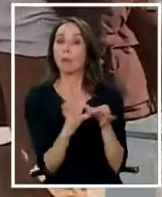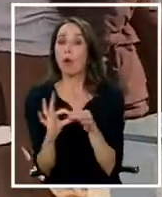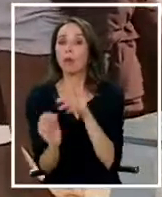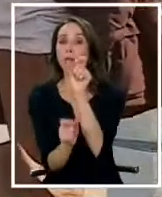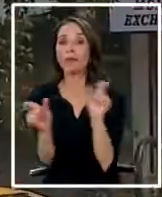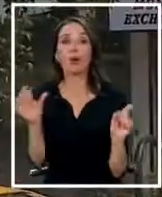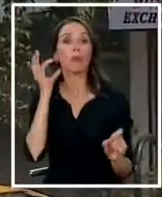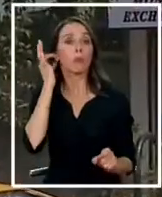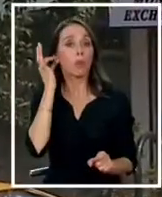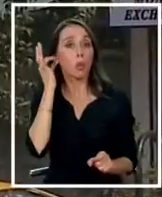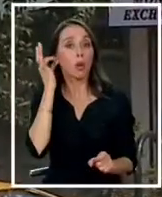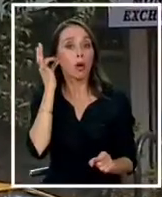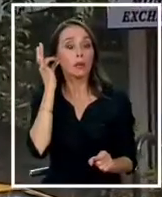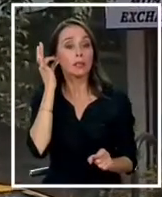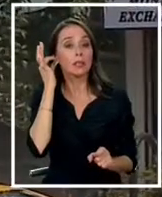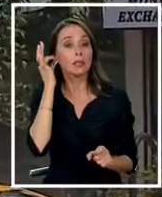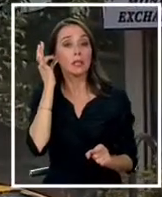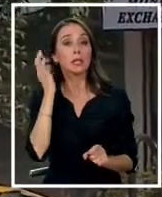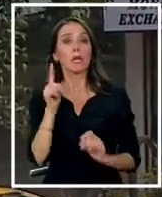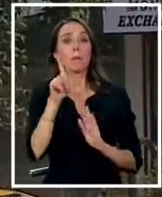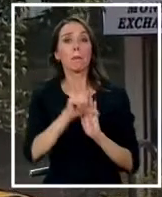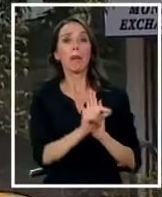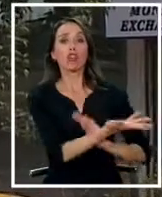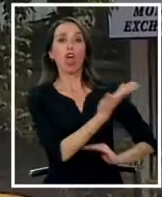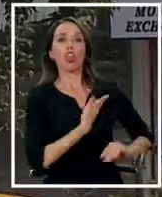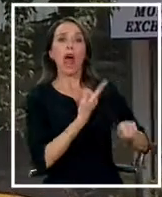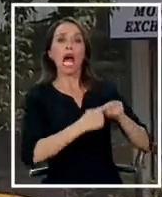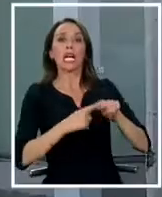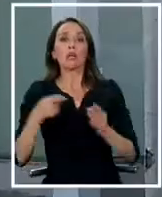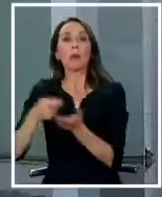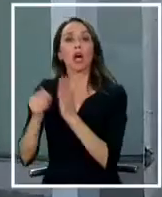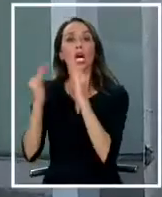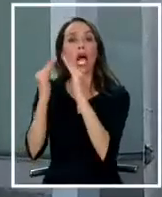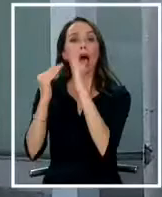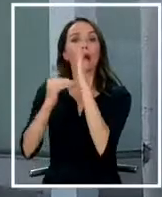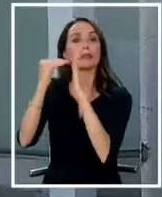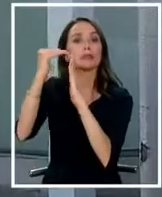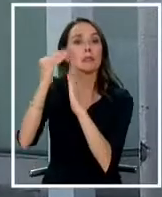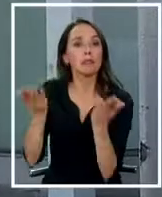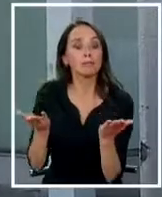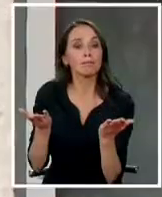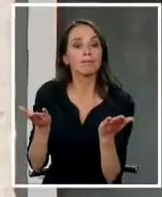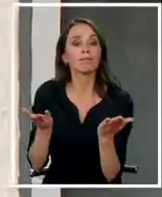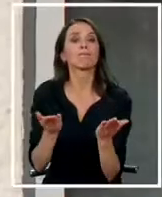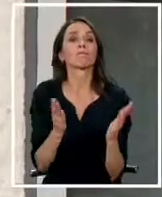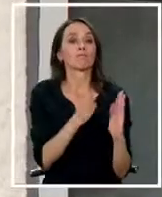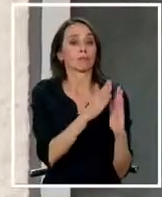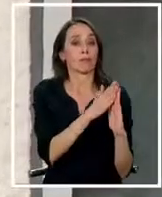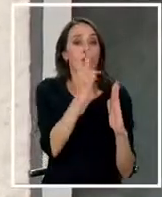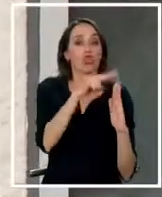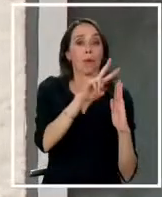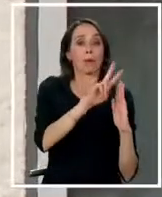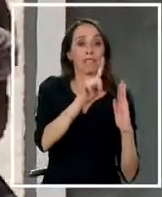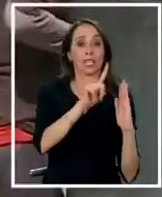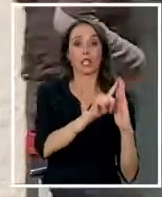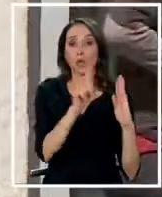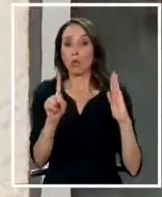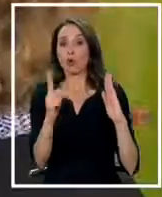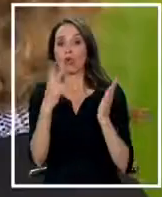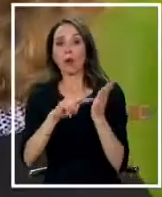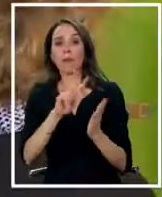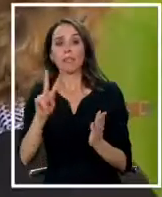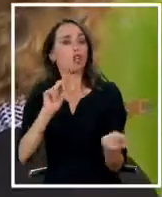hoy las mujeres cada vez se están adjudicando menos créditos hipotecarios, una realidad que cambió entre 2021 y